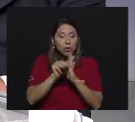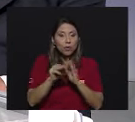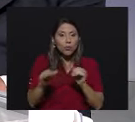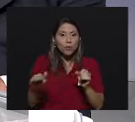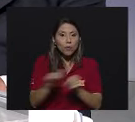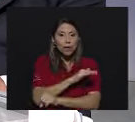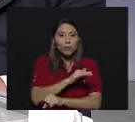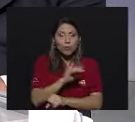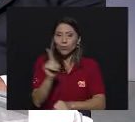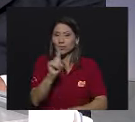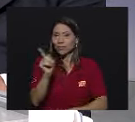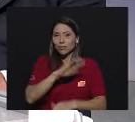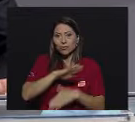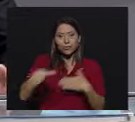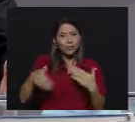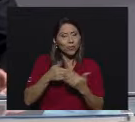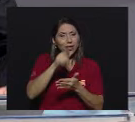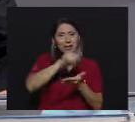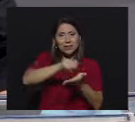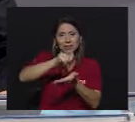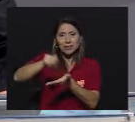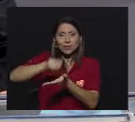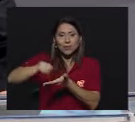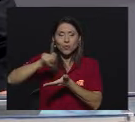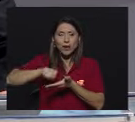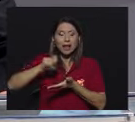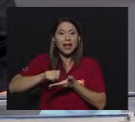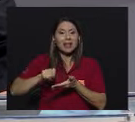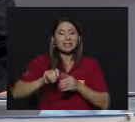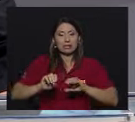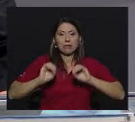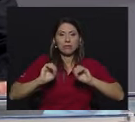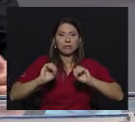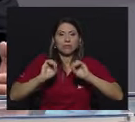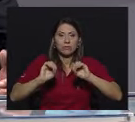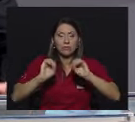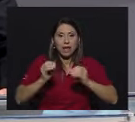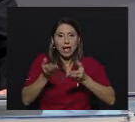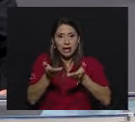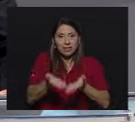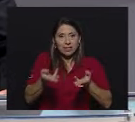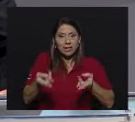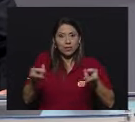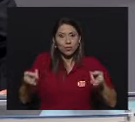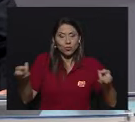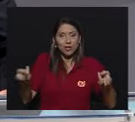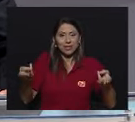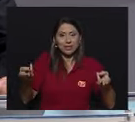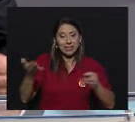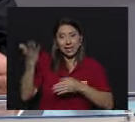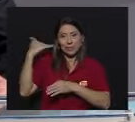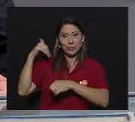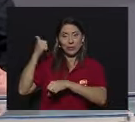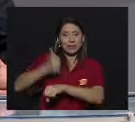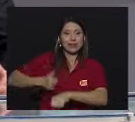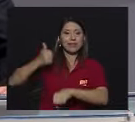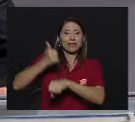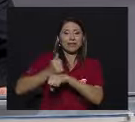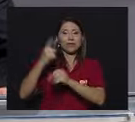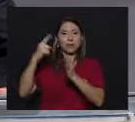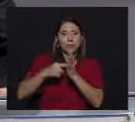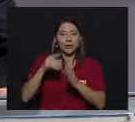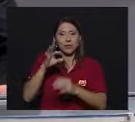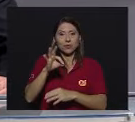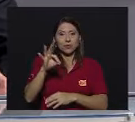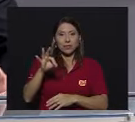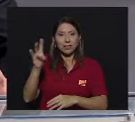completo, ¿verdad? No todas las escuelas están ofreciendo las asignaturas que se estipularon en el año